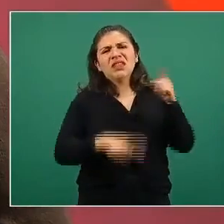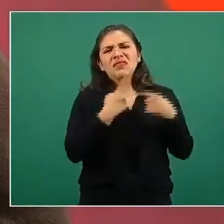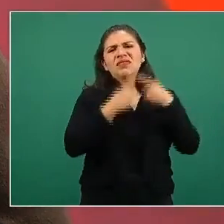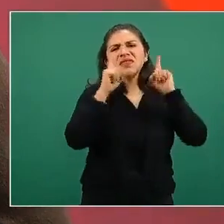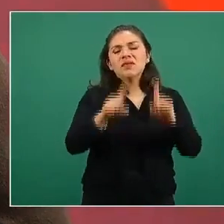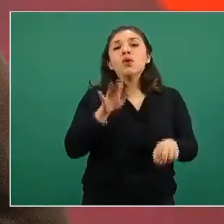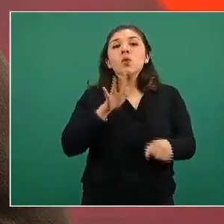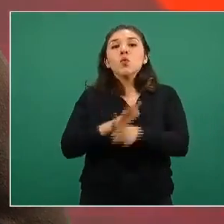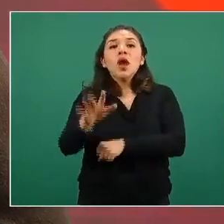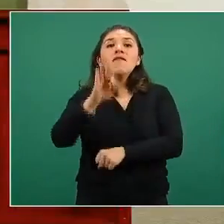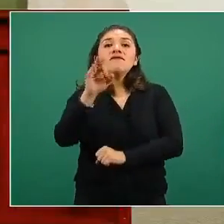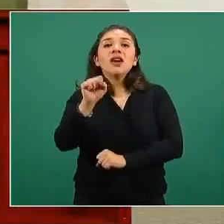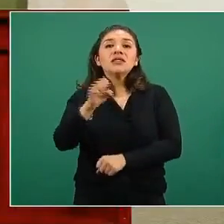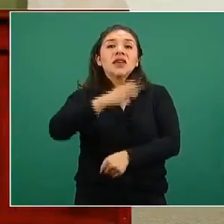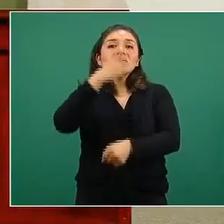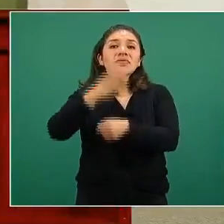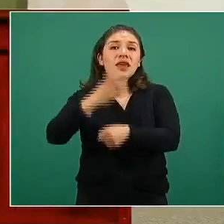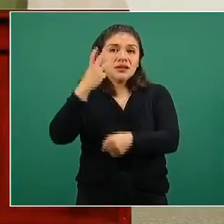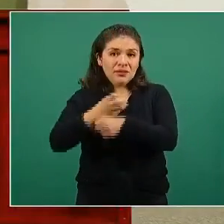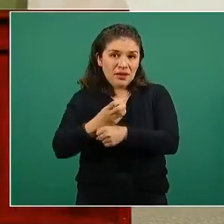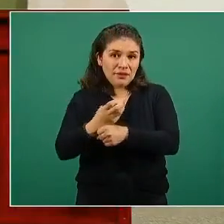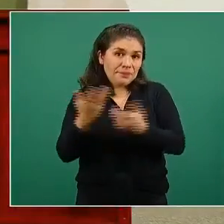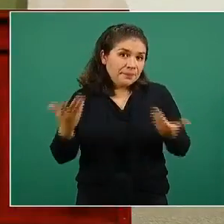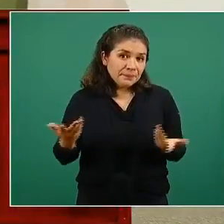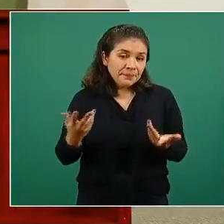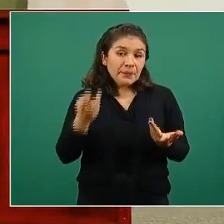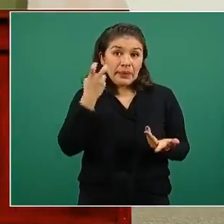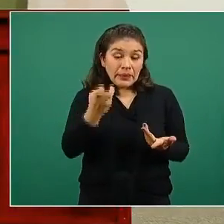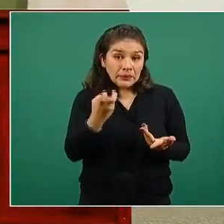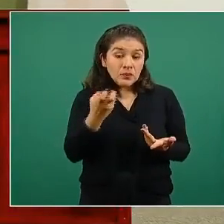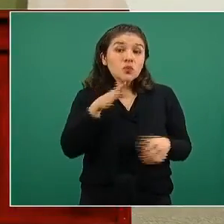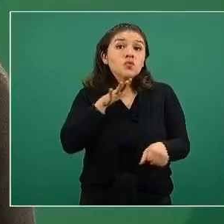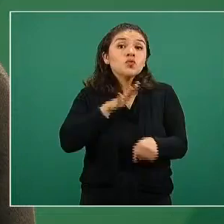lo que sería el ensayo 3.